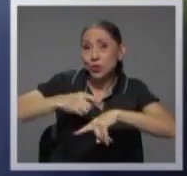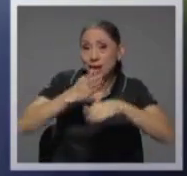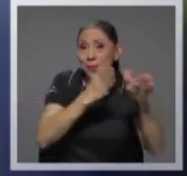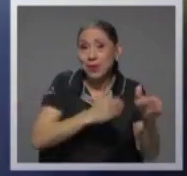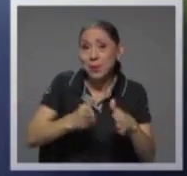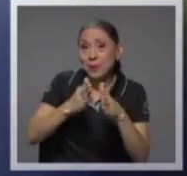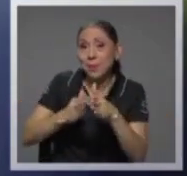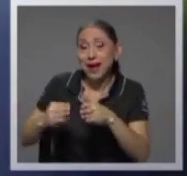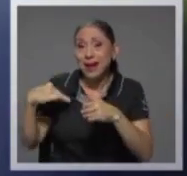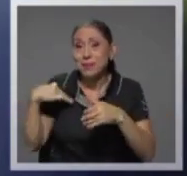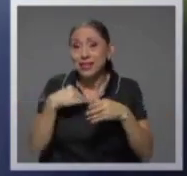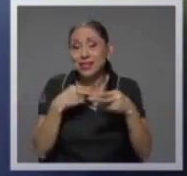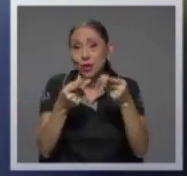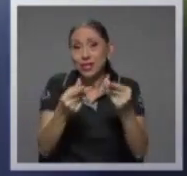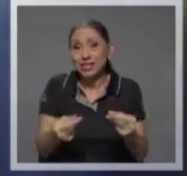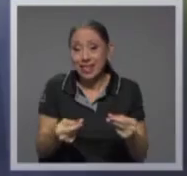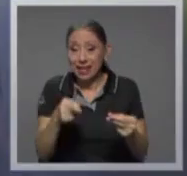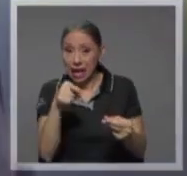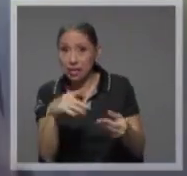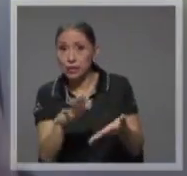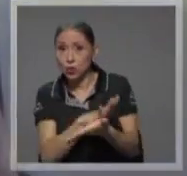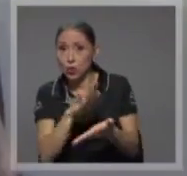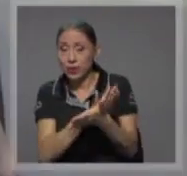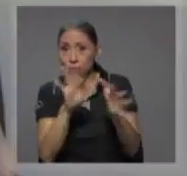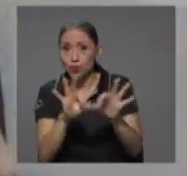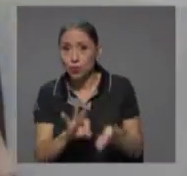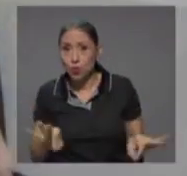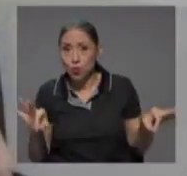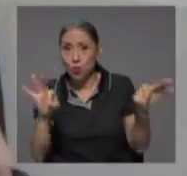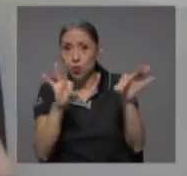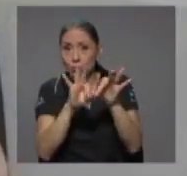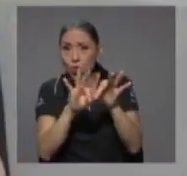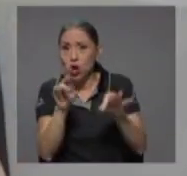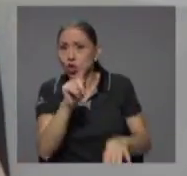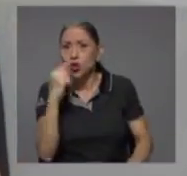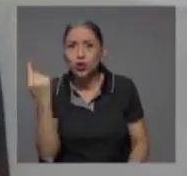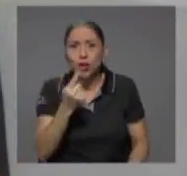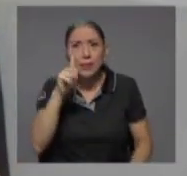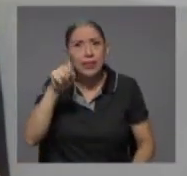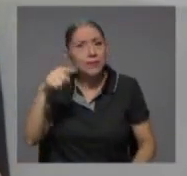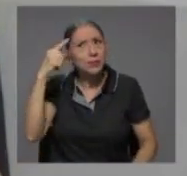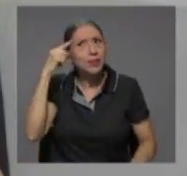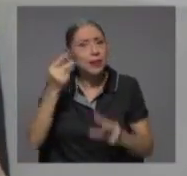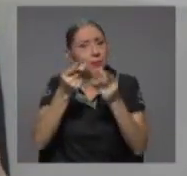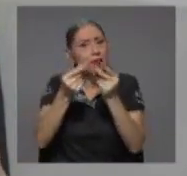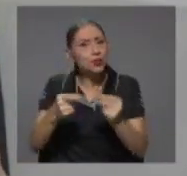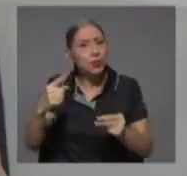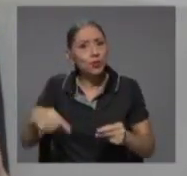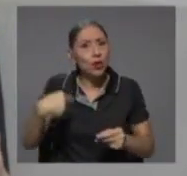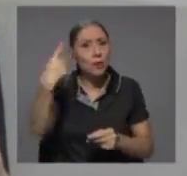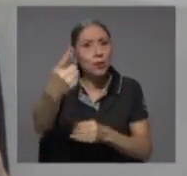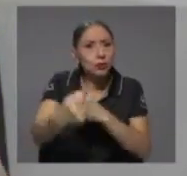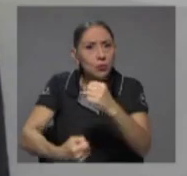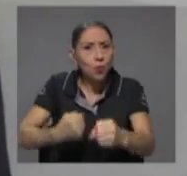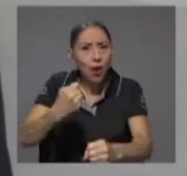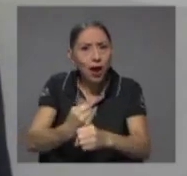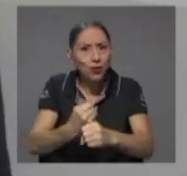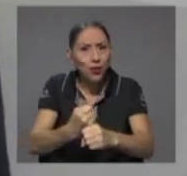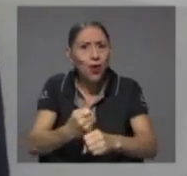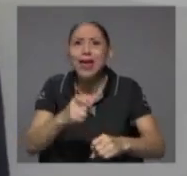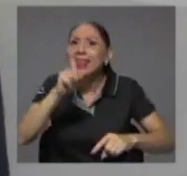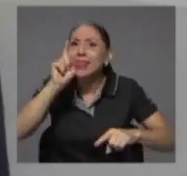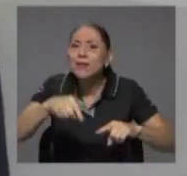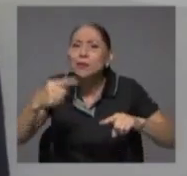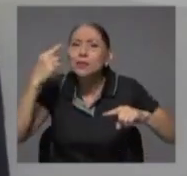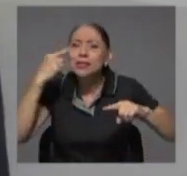muy importante porque no solo tenemos que pensar en el presupuesto del otro año, sino tener esa visión de largo plazo y